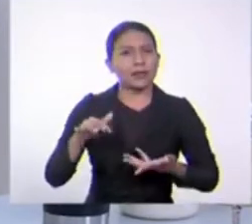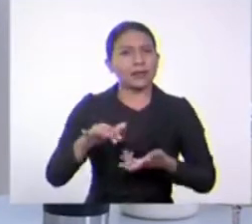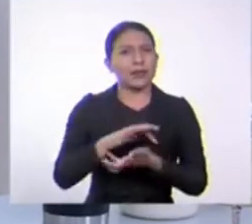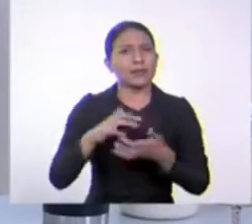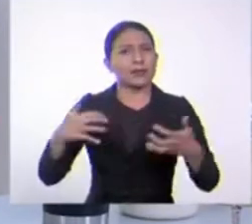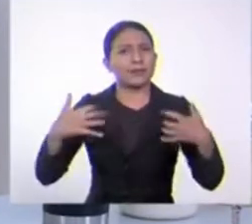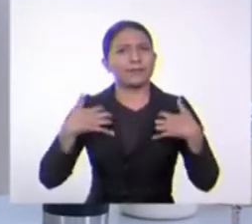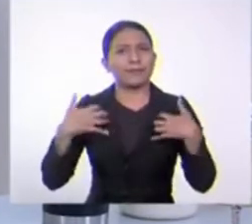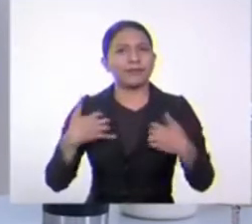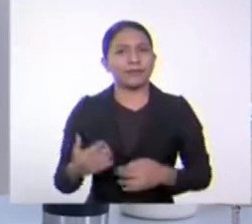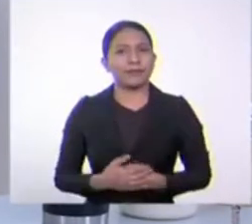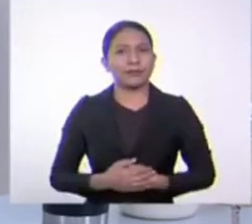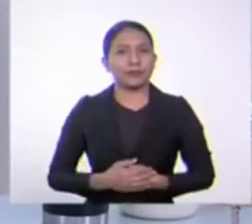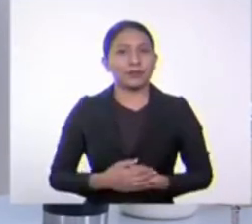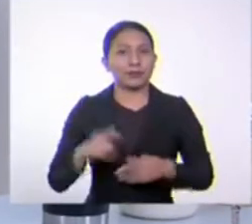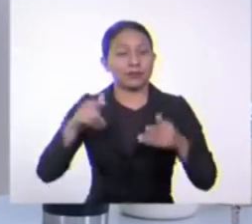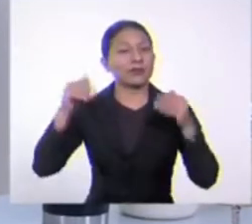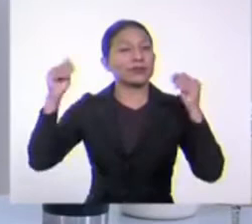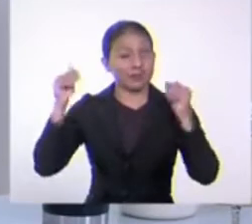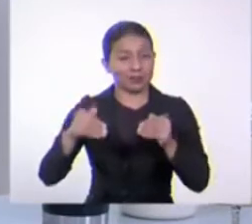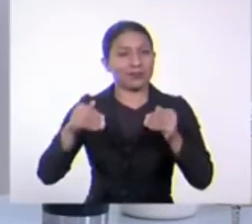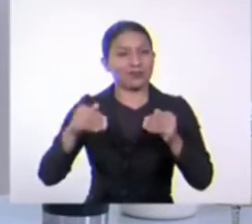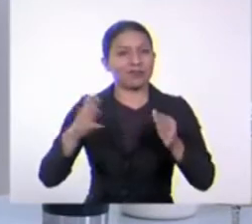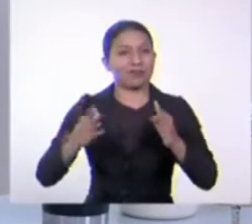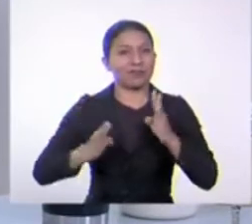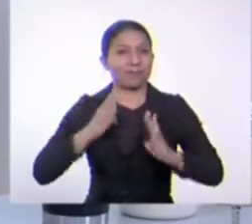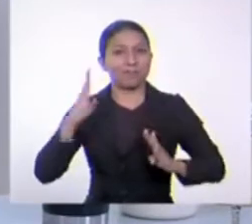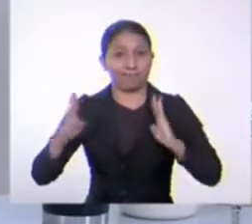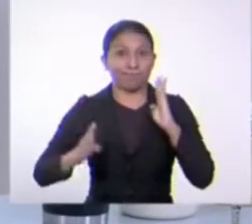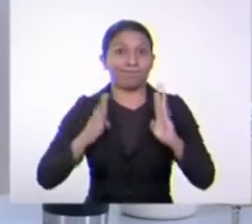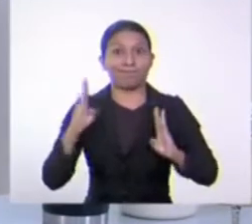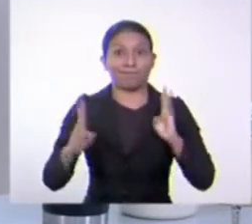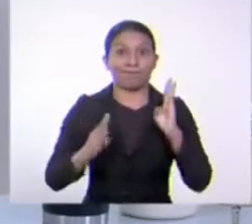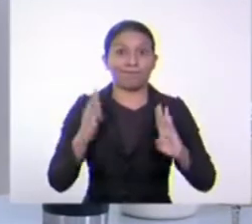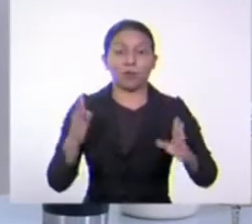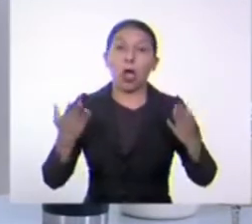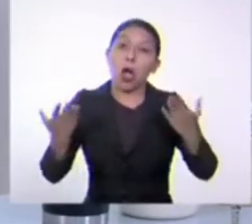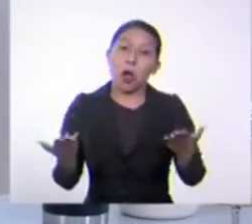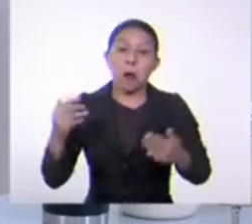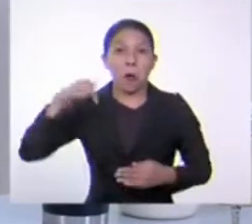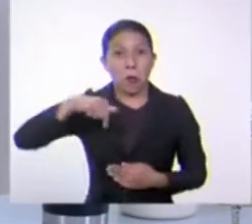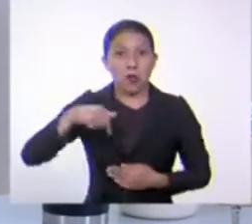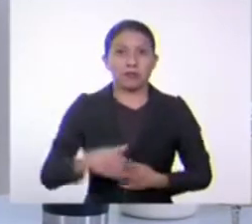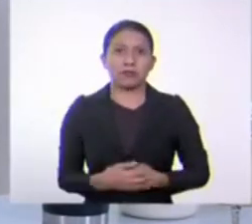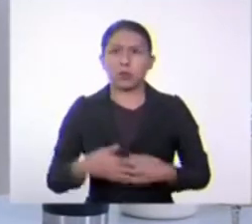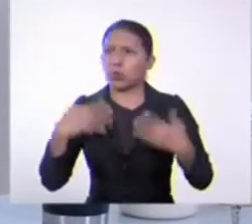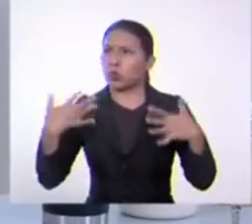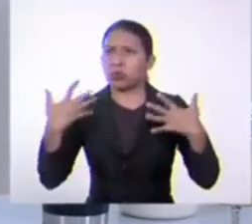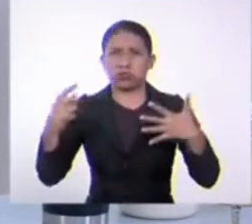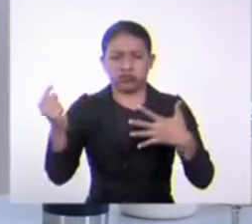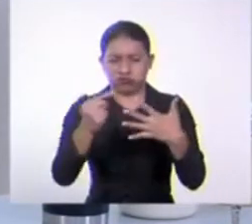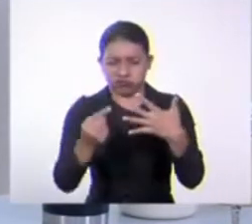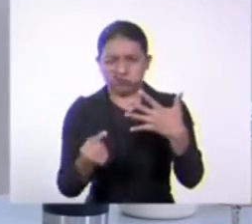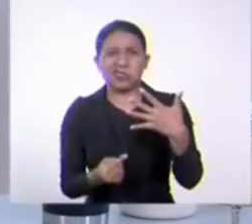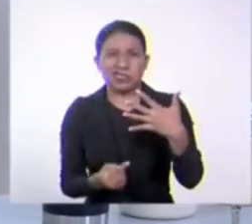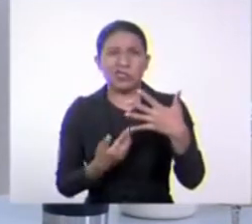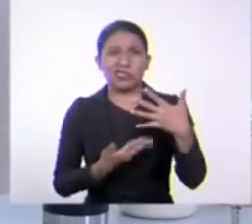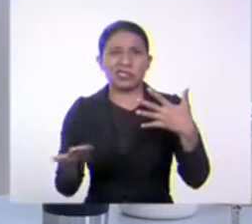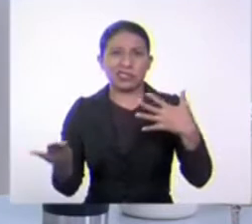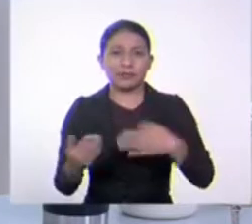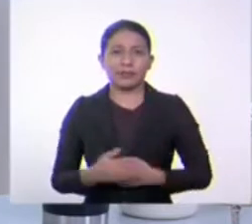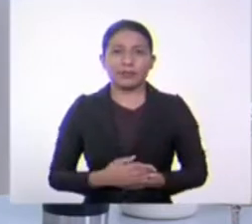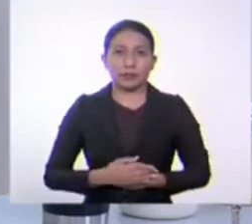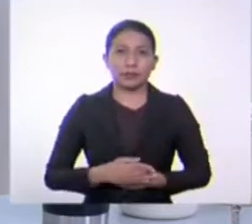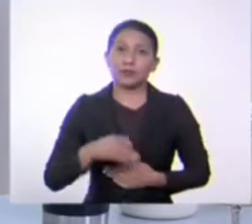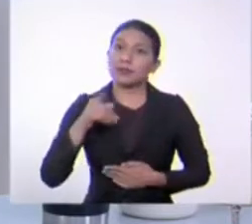vida, específicamente para la biología moderna. Ahora hay muchas cosas más y para ello